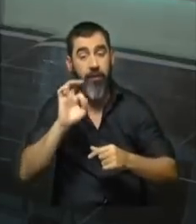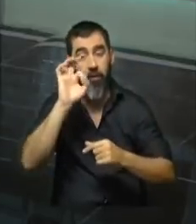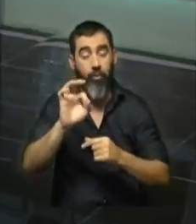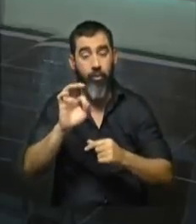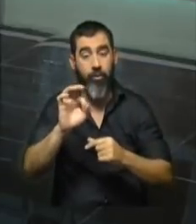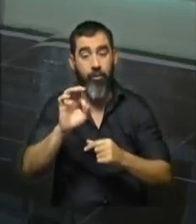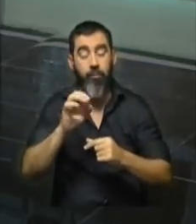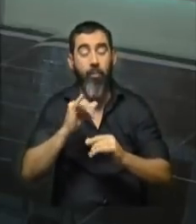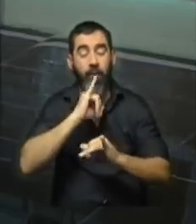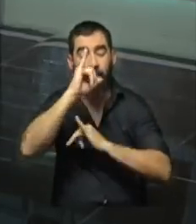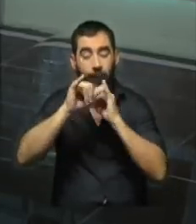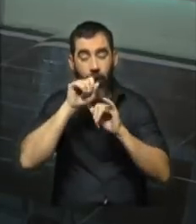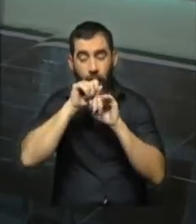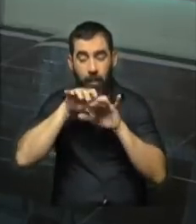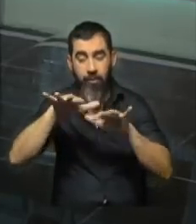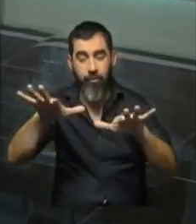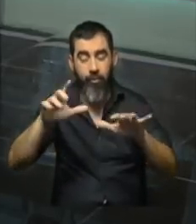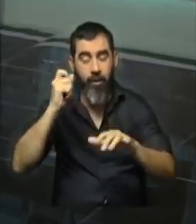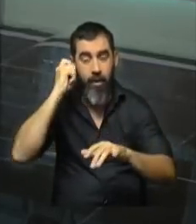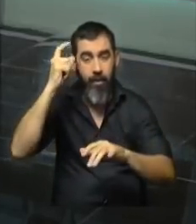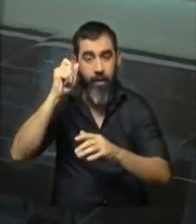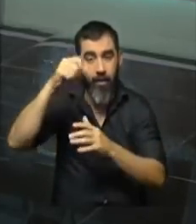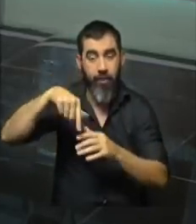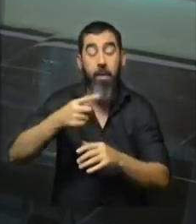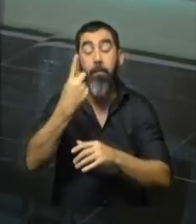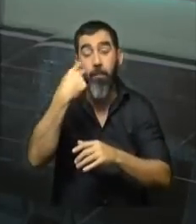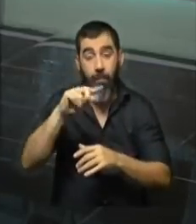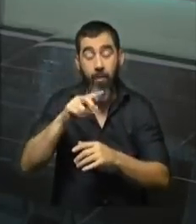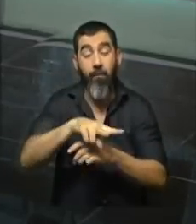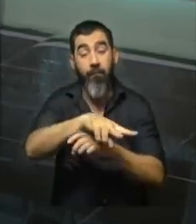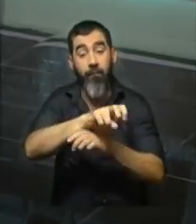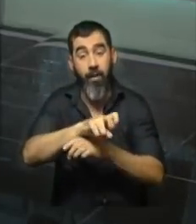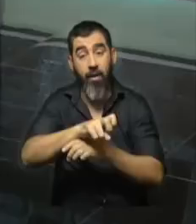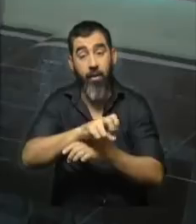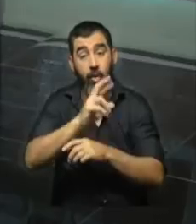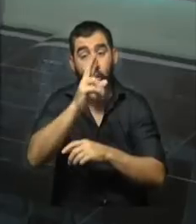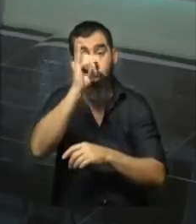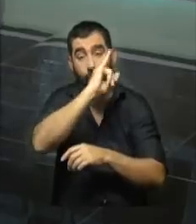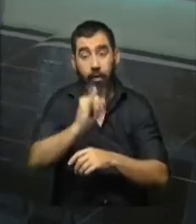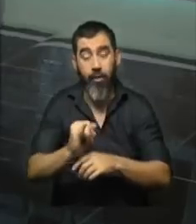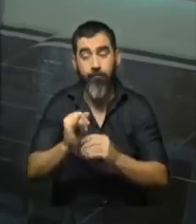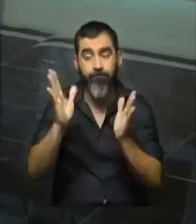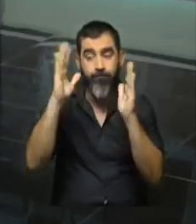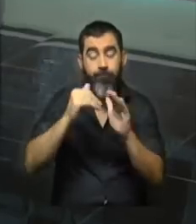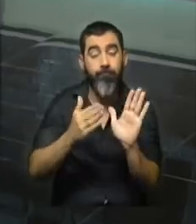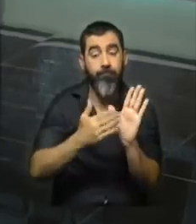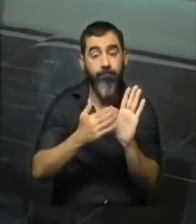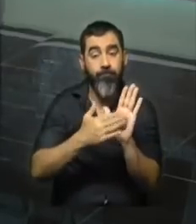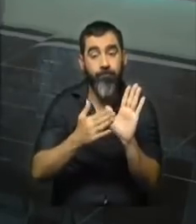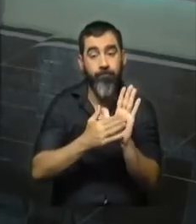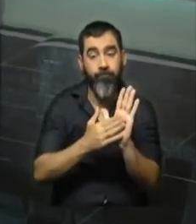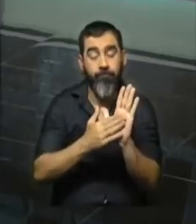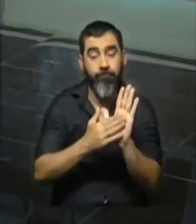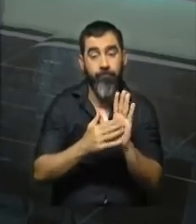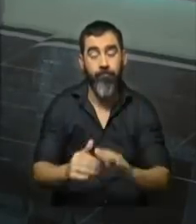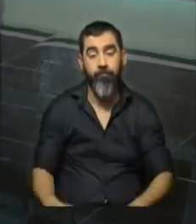la filtración del Plan Nacional de Inteligencia. Sin embargo, el fiscal Gilberto Rodríguez no pudo probar lo afirmado por el jefe